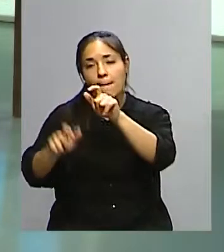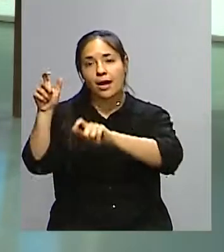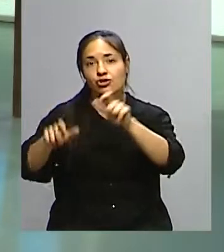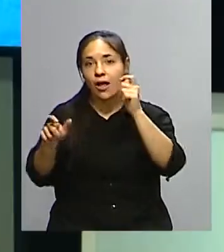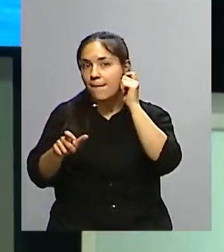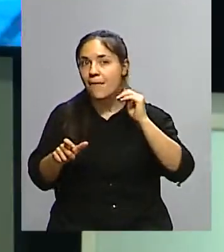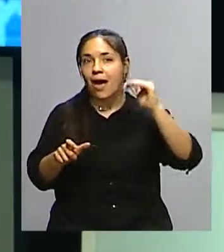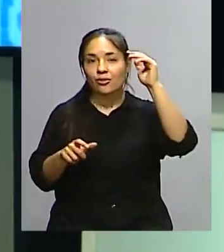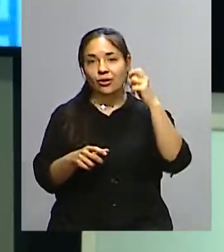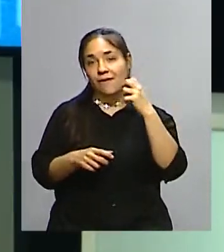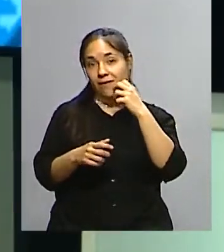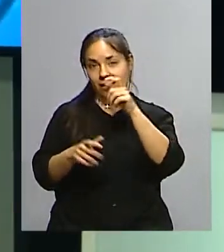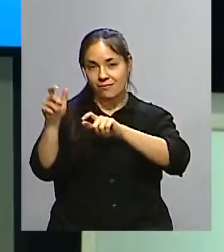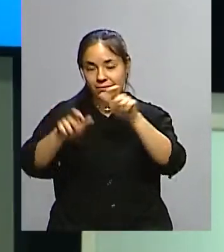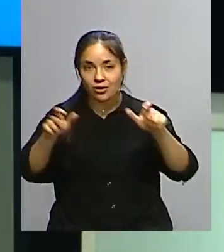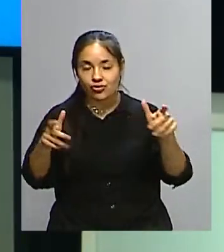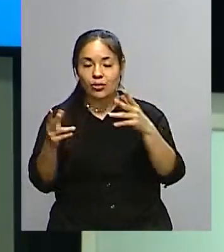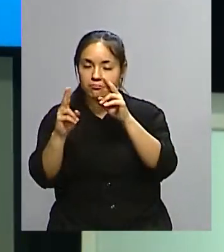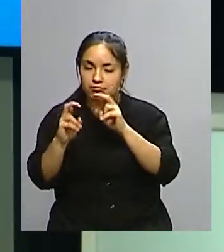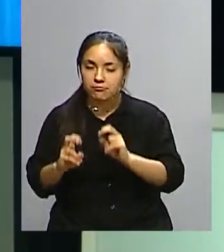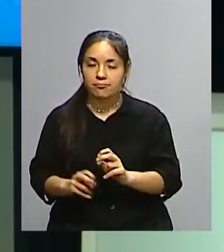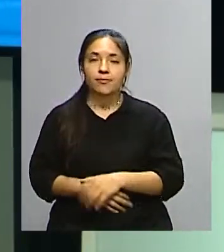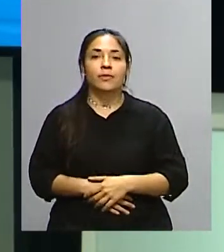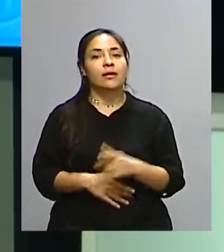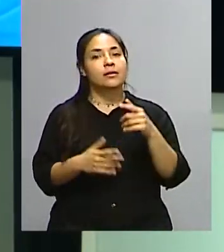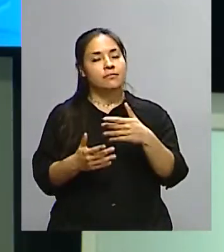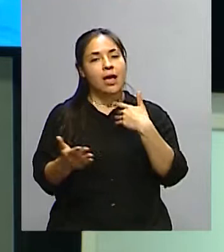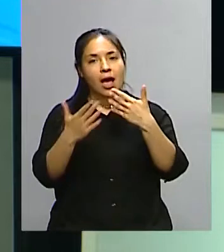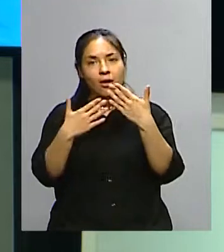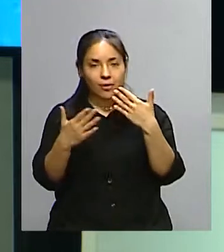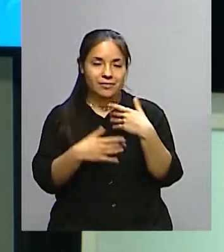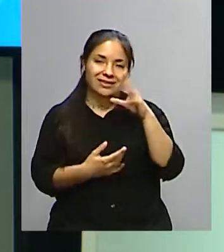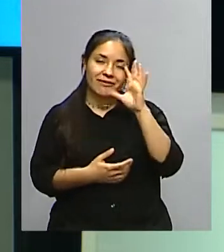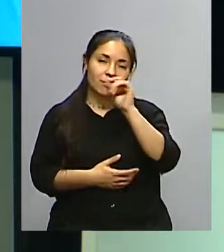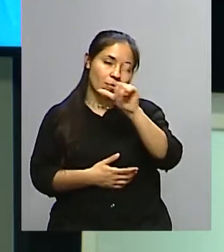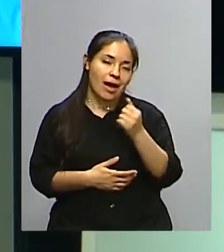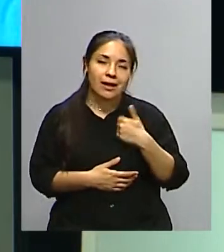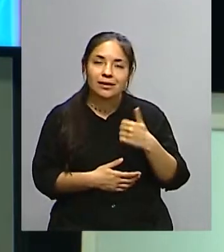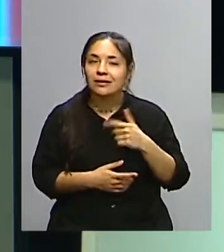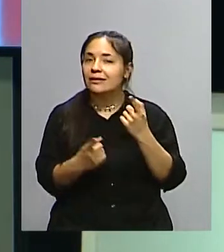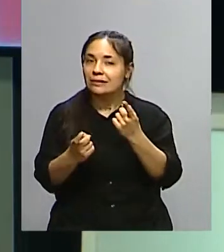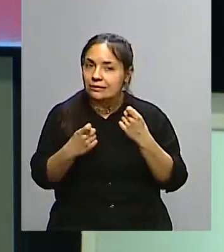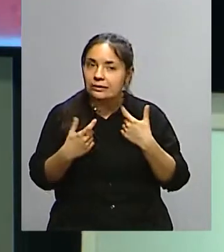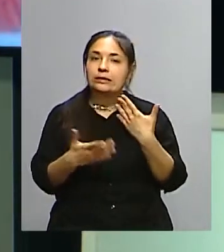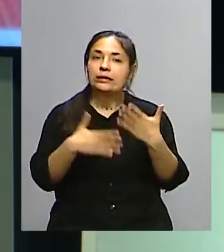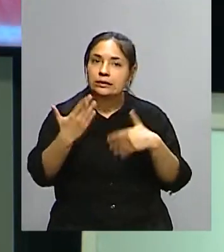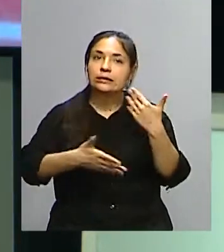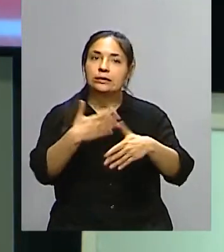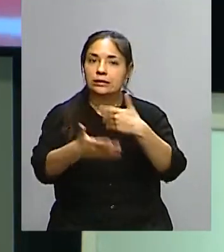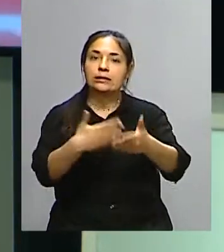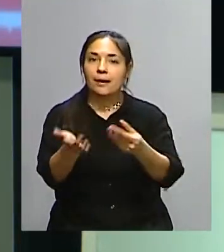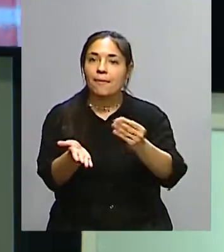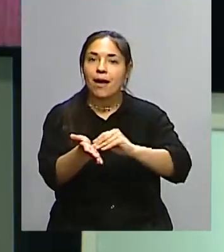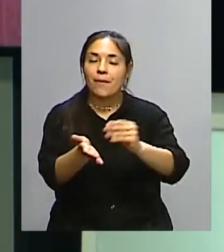hay mucho camino por recorrer para empezar a tener soluciones en nuestro país, está claro. Pero la pregunta es, ¿cómo